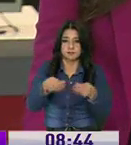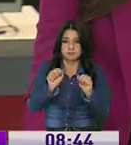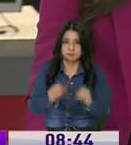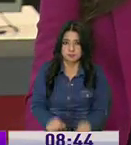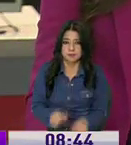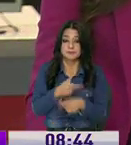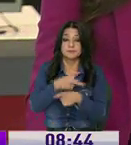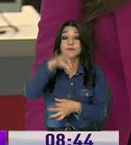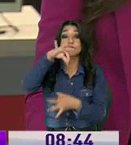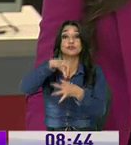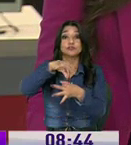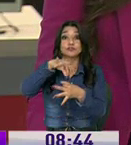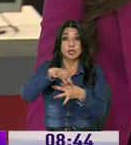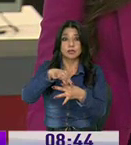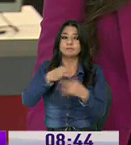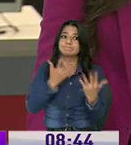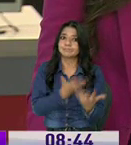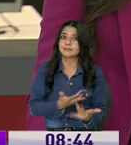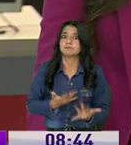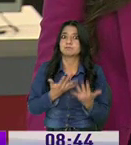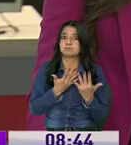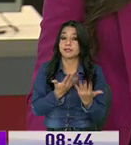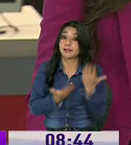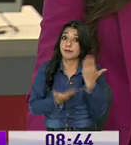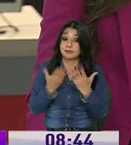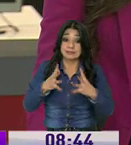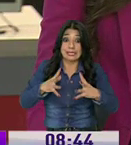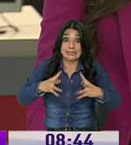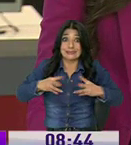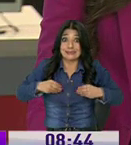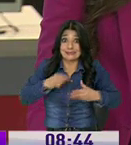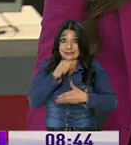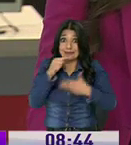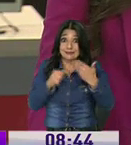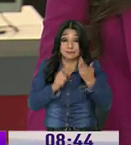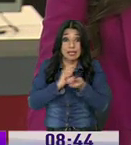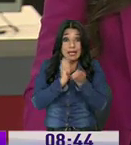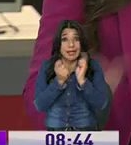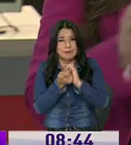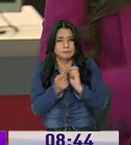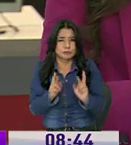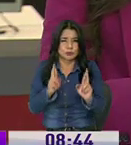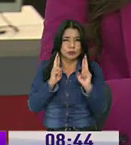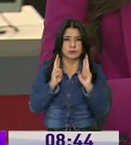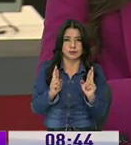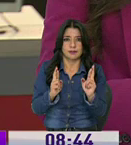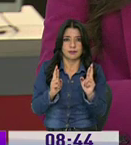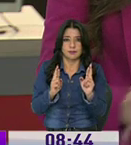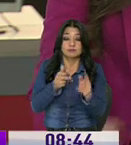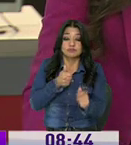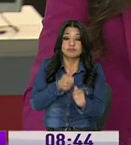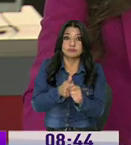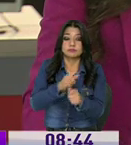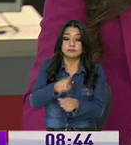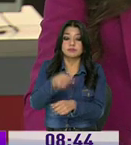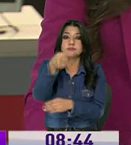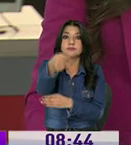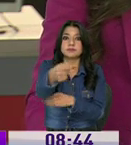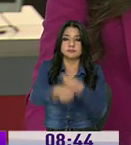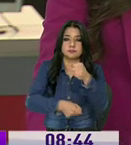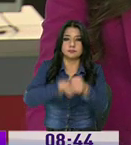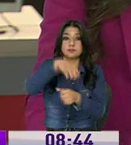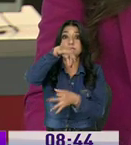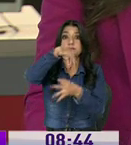Consejo Nacional Electoral, la expectativa de que se acojan los principales cambios es grande, sobre todo a puertas del año electoral.